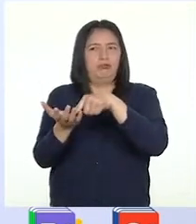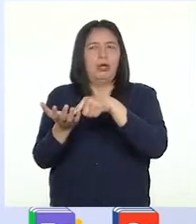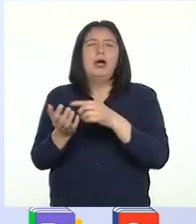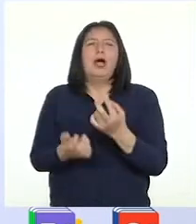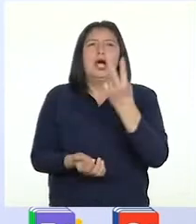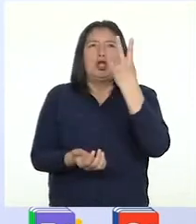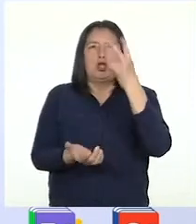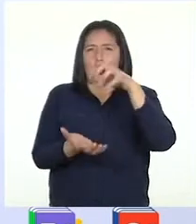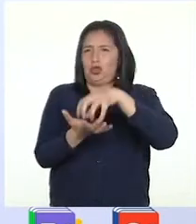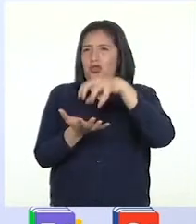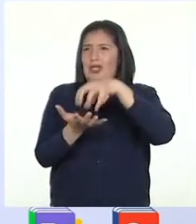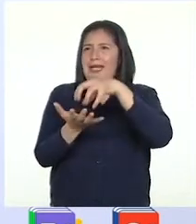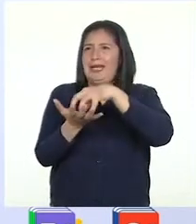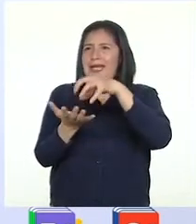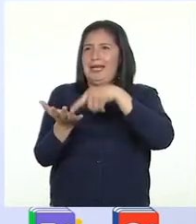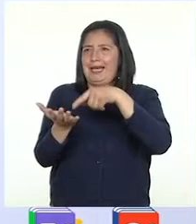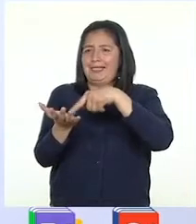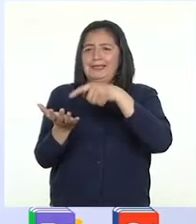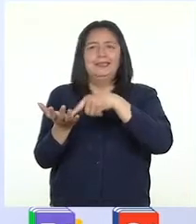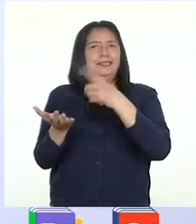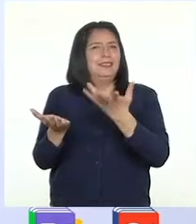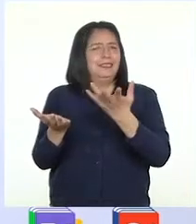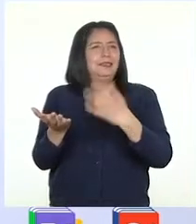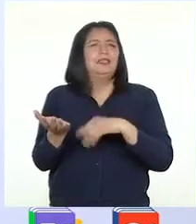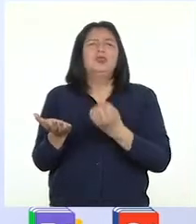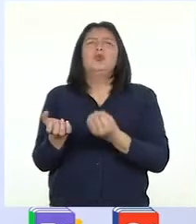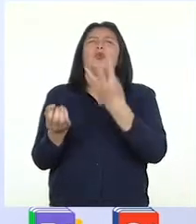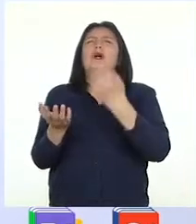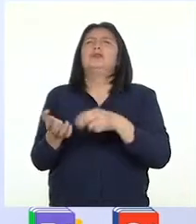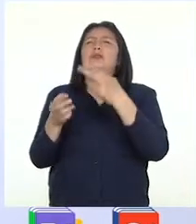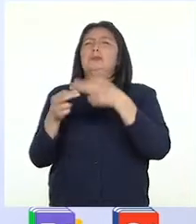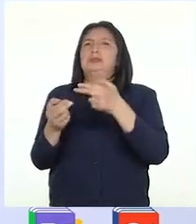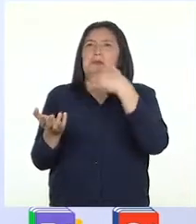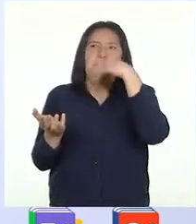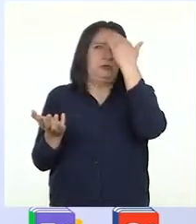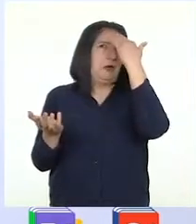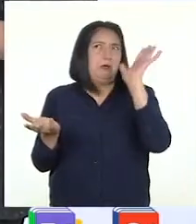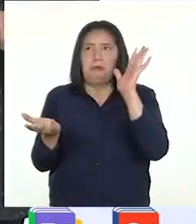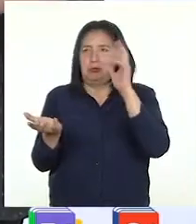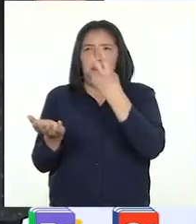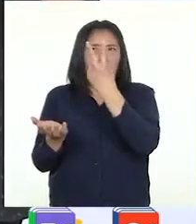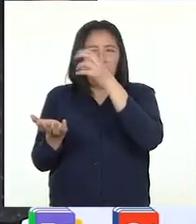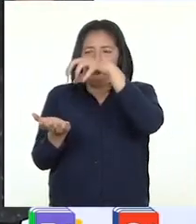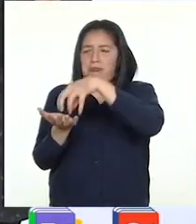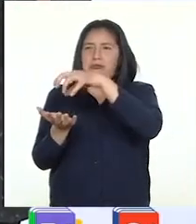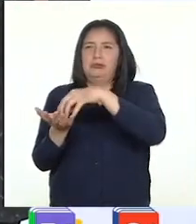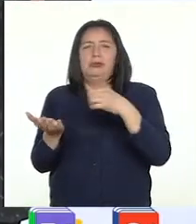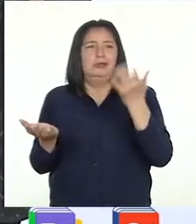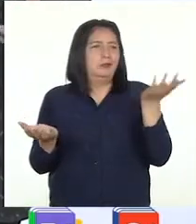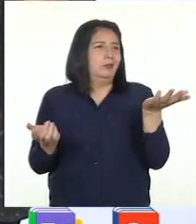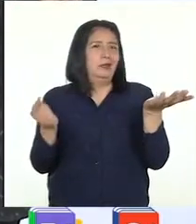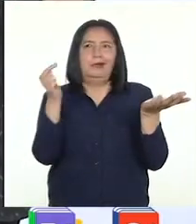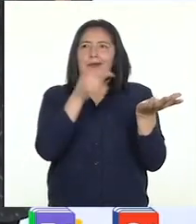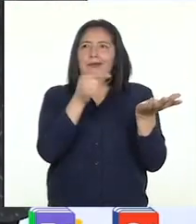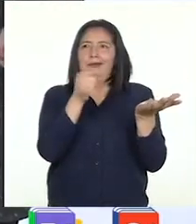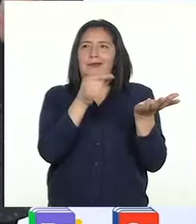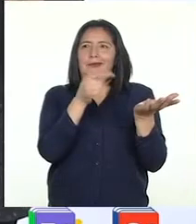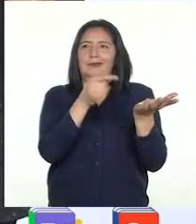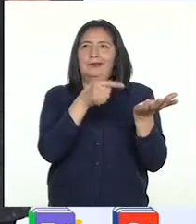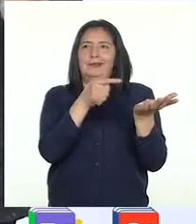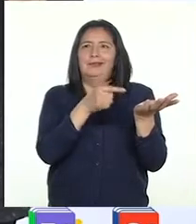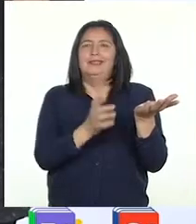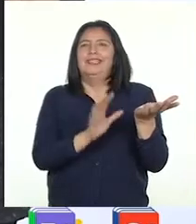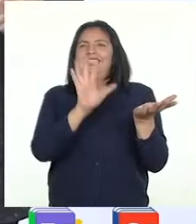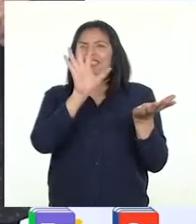Más 2 latas de conservas cuya cantidad de kilogramos no conocíamos. Y en la otra mano llevaba una bolsa